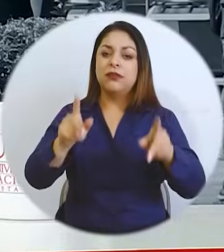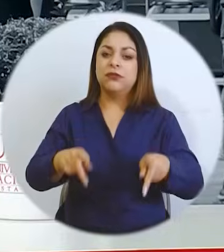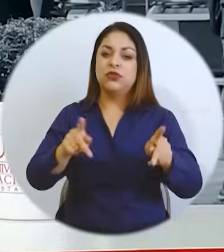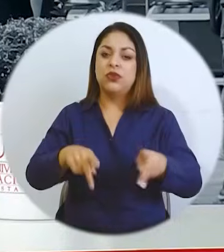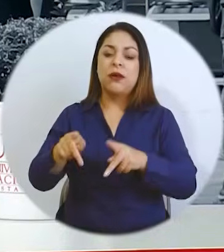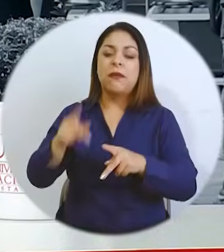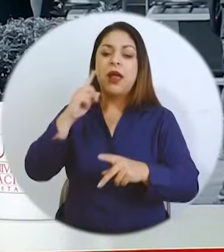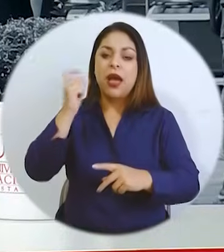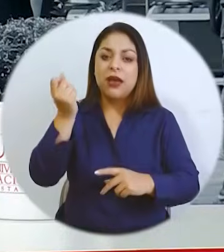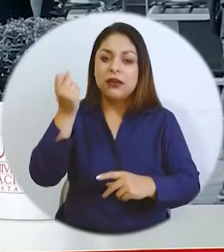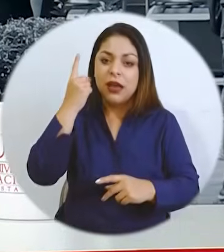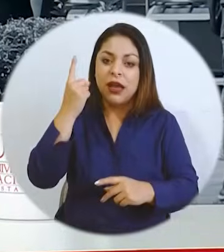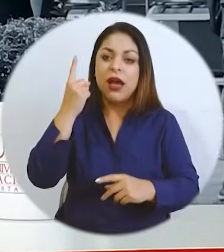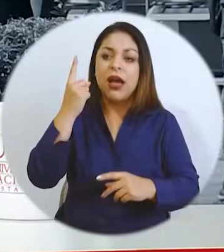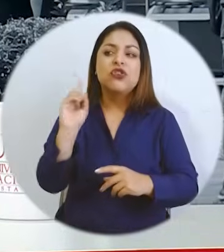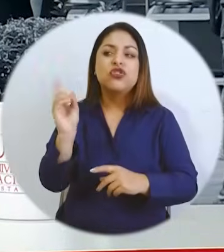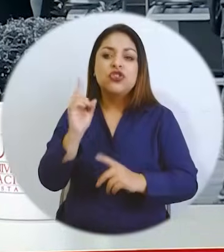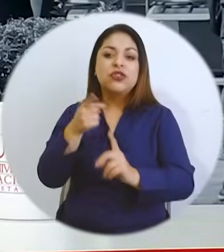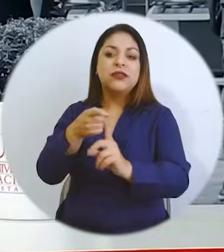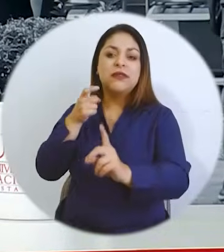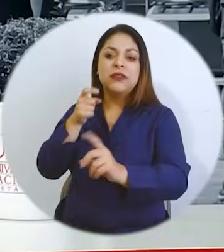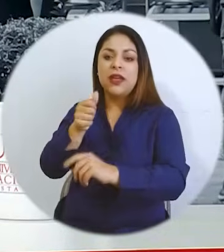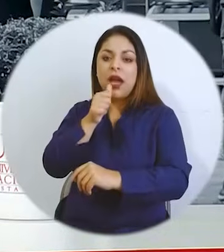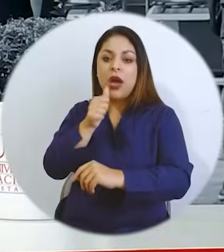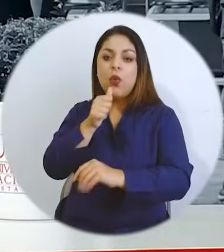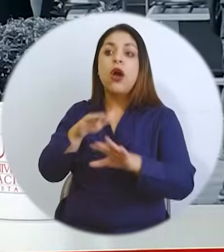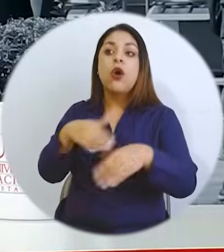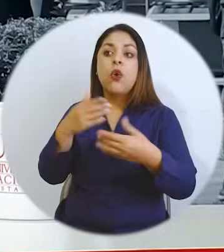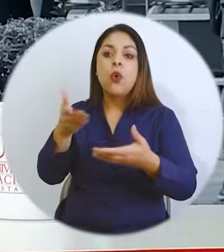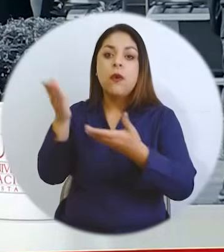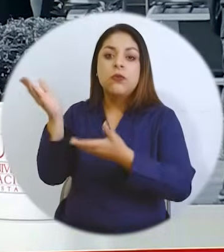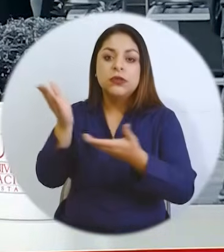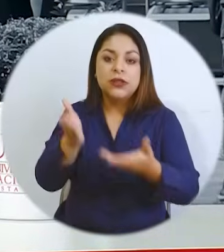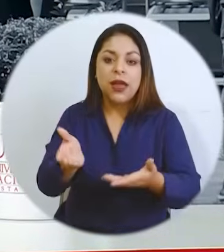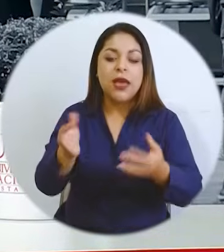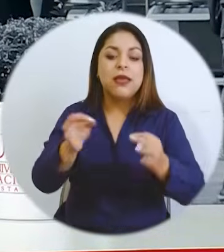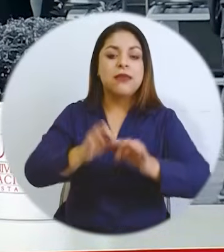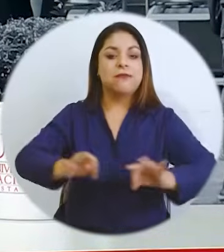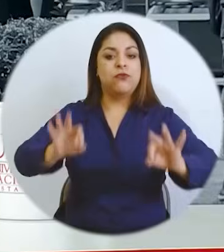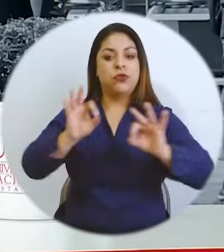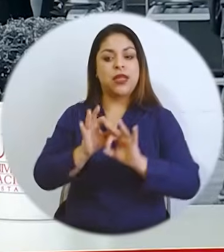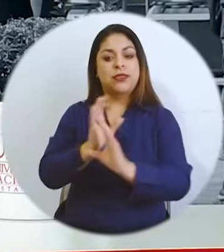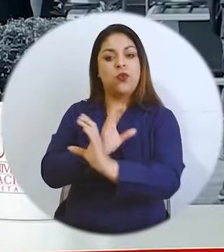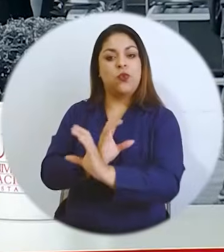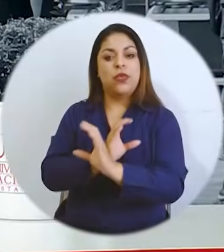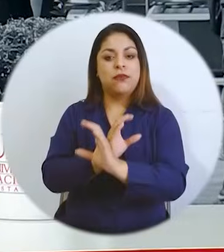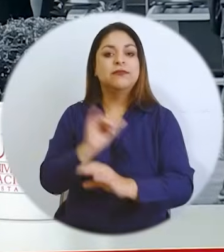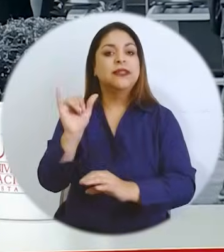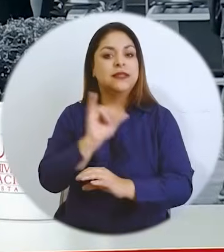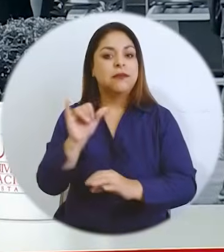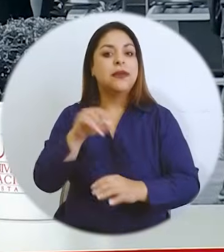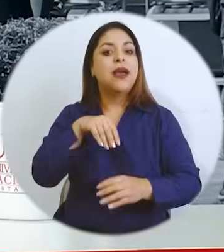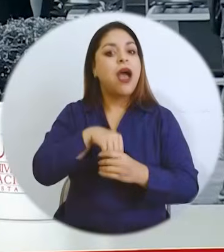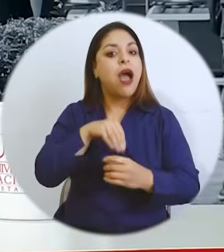personas para que comprendan de dónde viene el agua, cómo se trae y lo importante que es cuidarla y por supuesto ahorrar, ¿verdad?